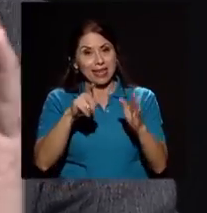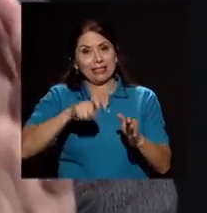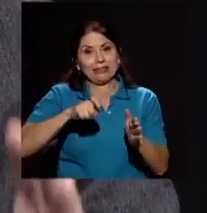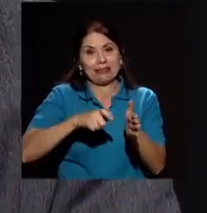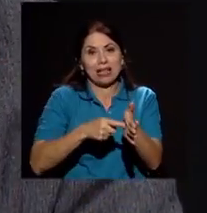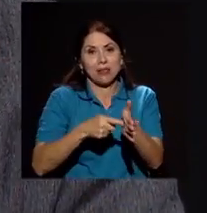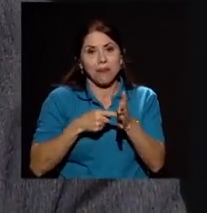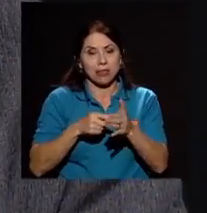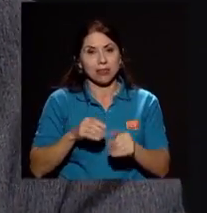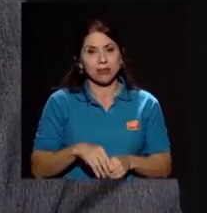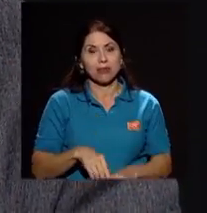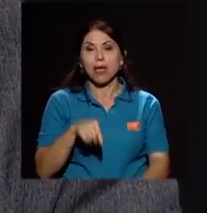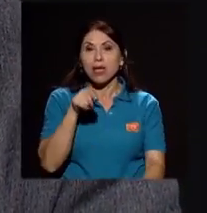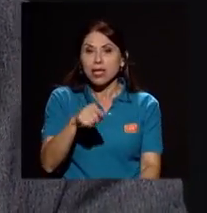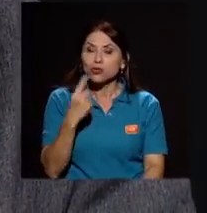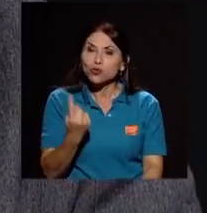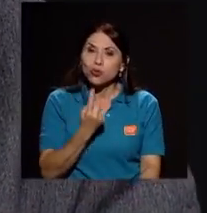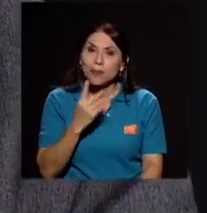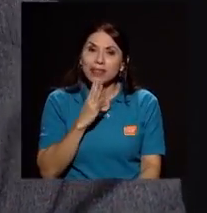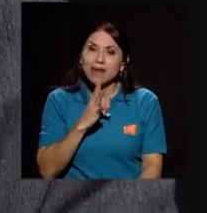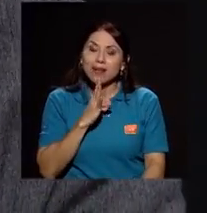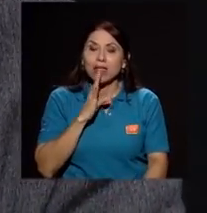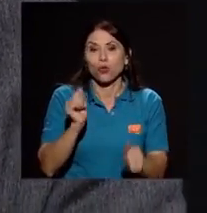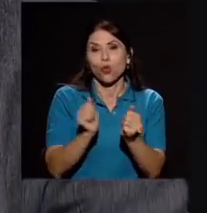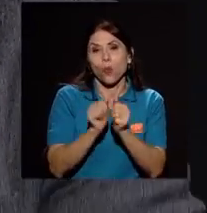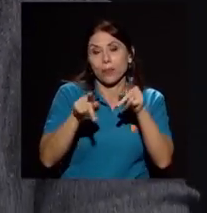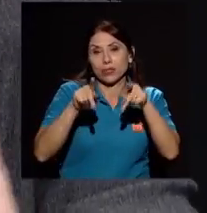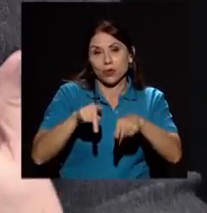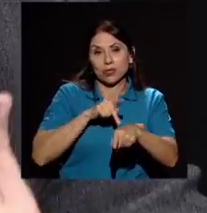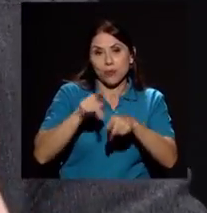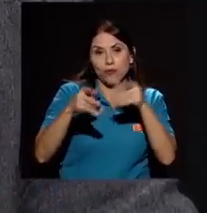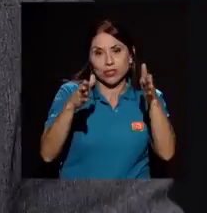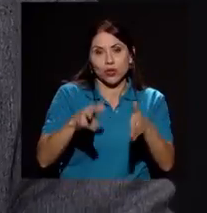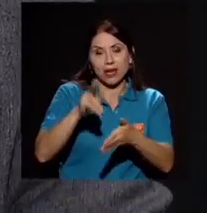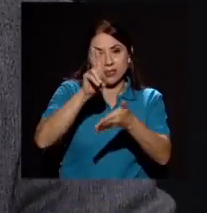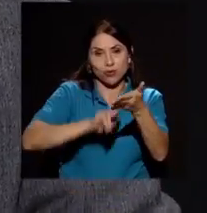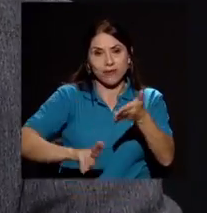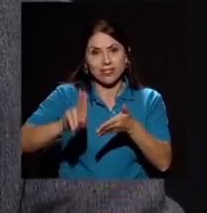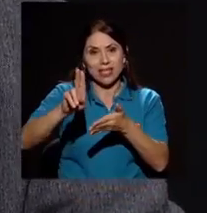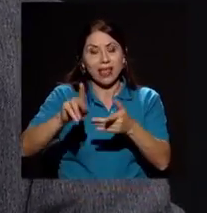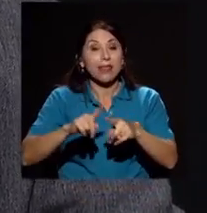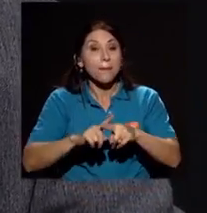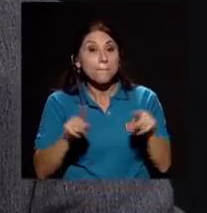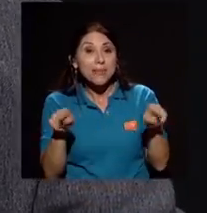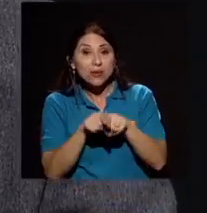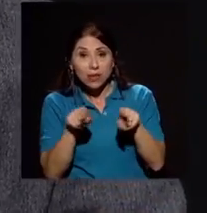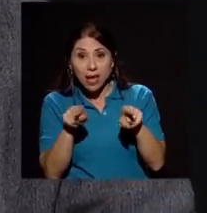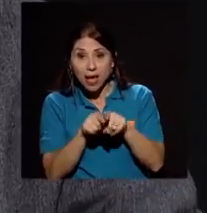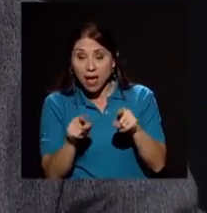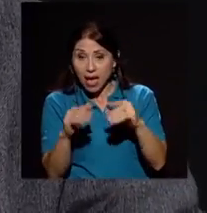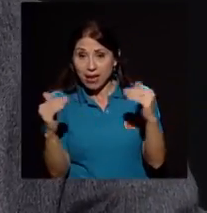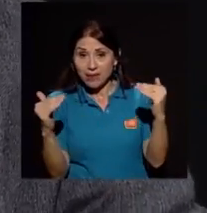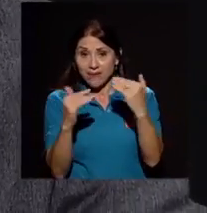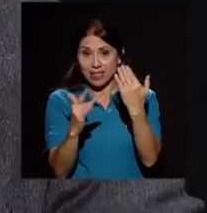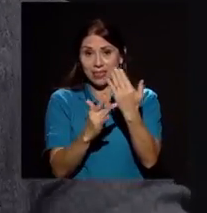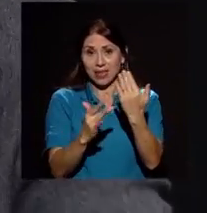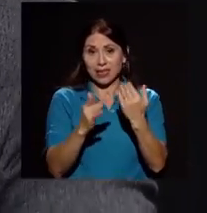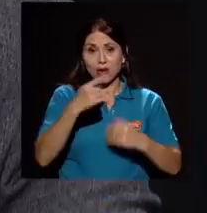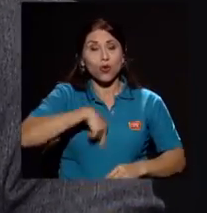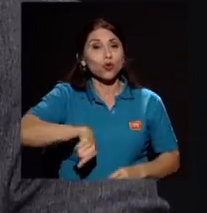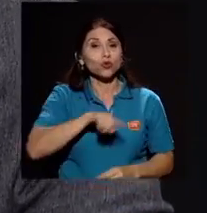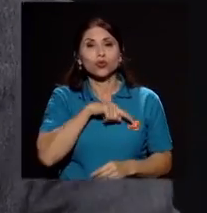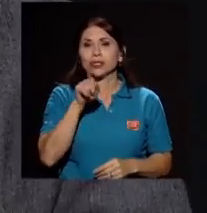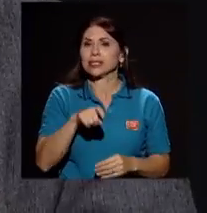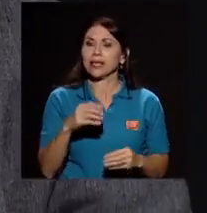sólo hablando el de profesionales de universidad pero además a nivel técnico a necesitamos dar saltos